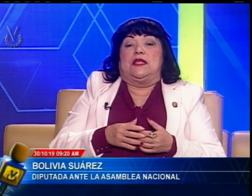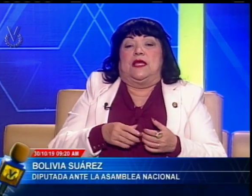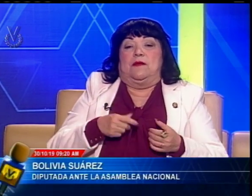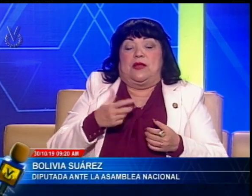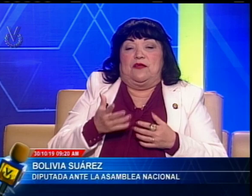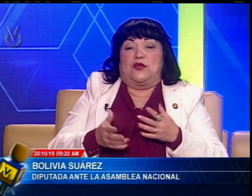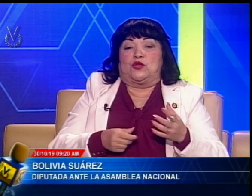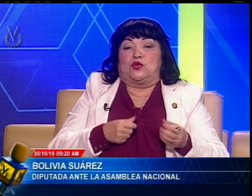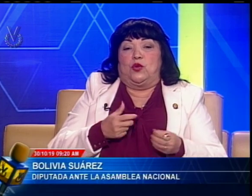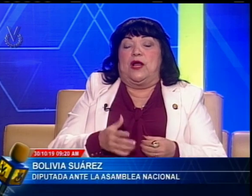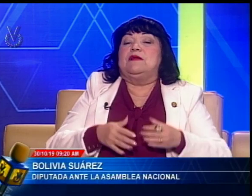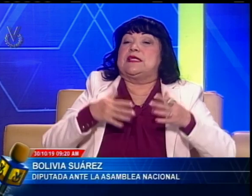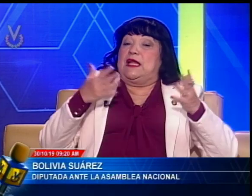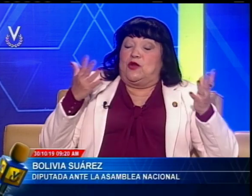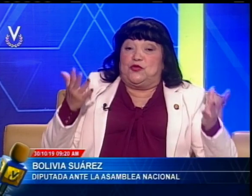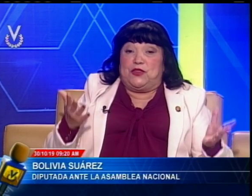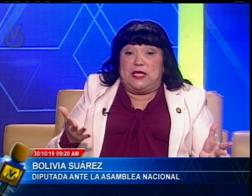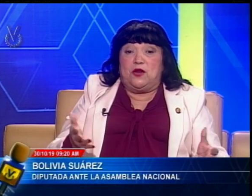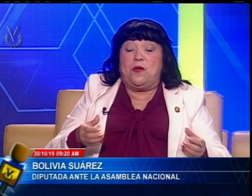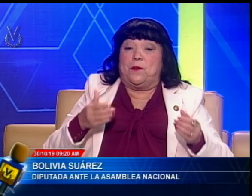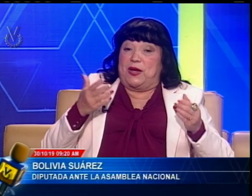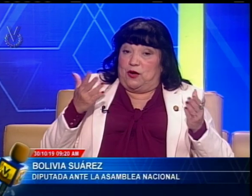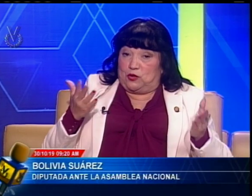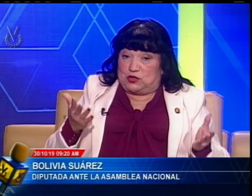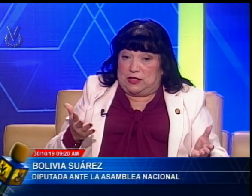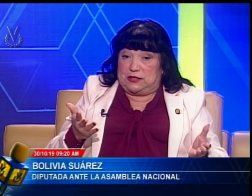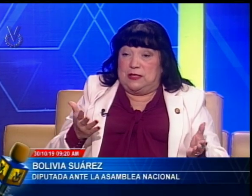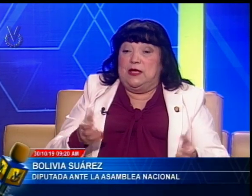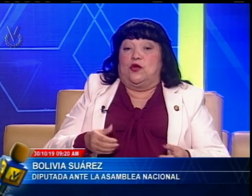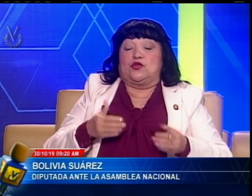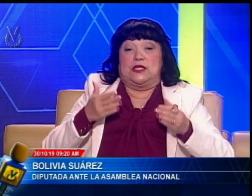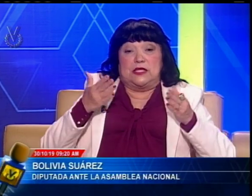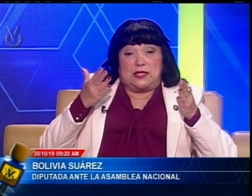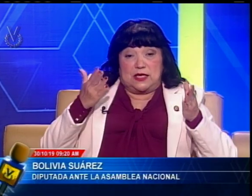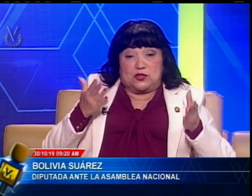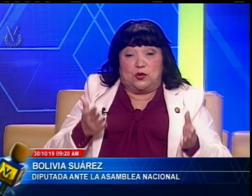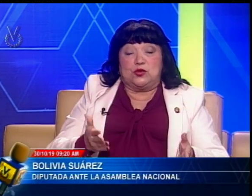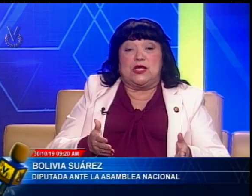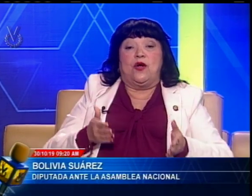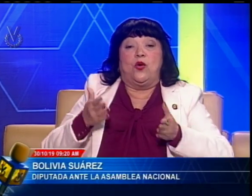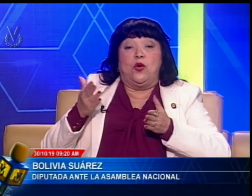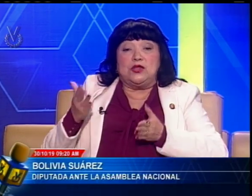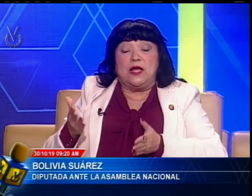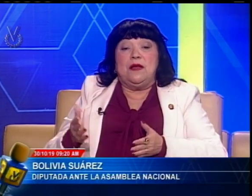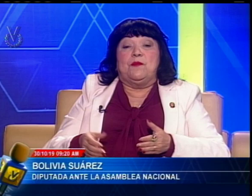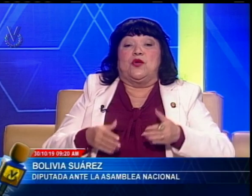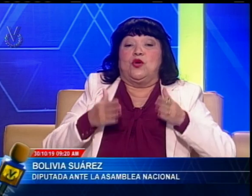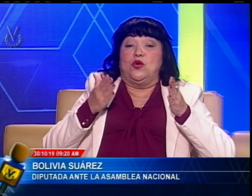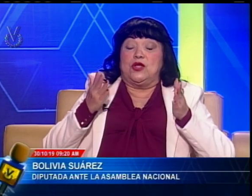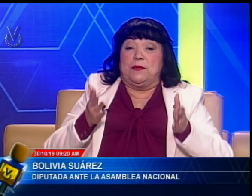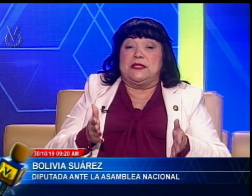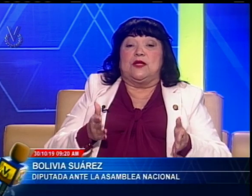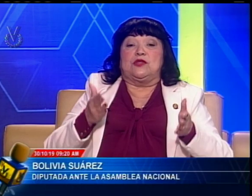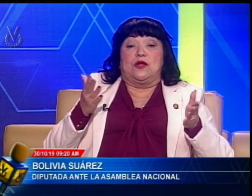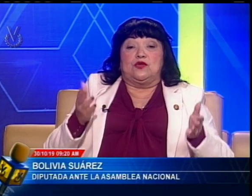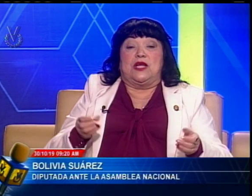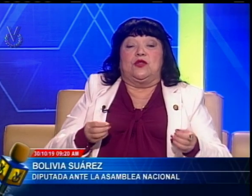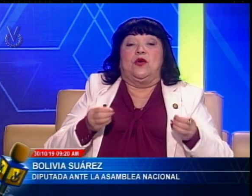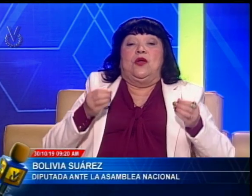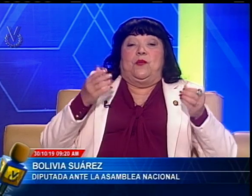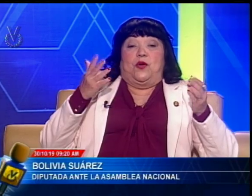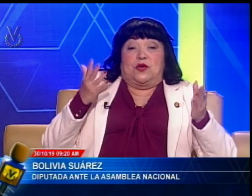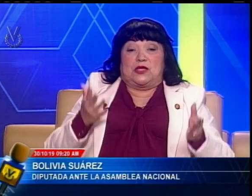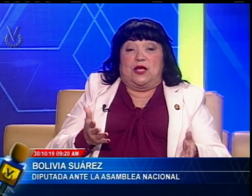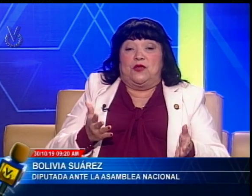recuperación de la infraestructura, salarios dignos para los docentes. Los docentes están en su lucha justa, pero ellos únicamente no están